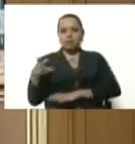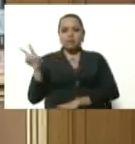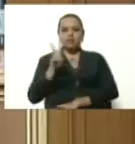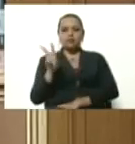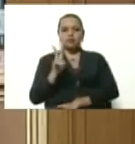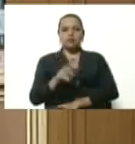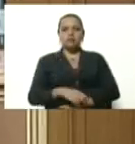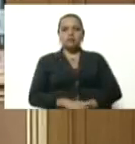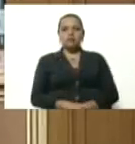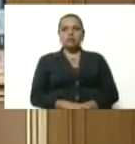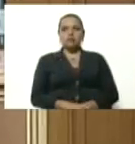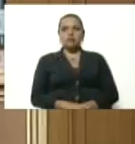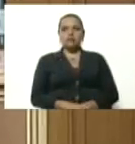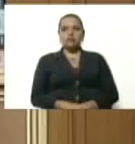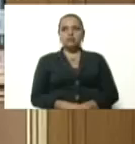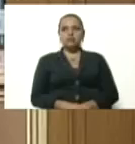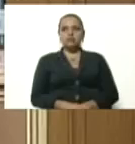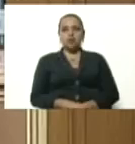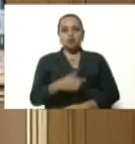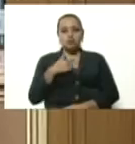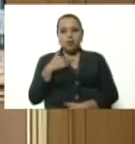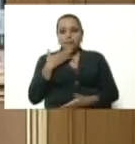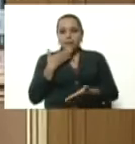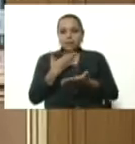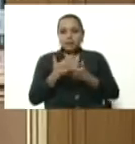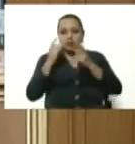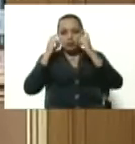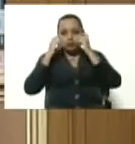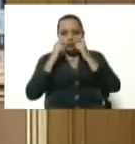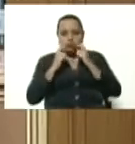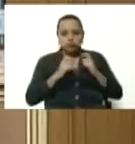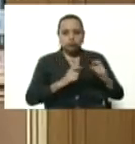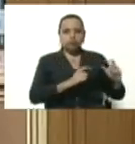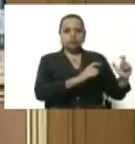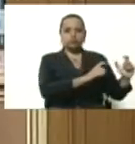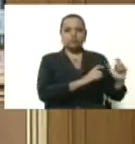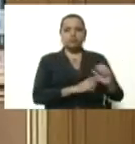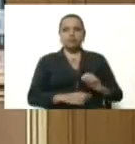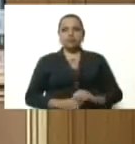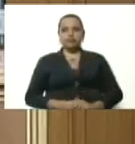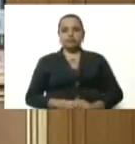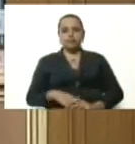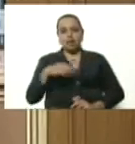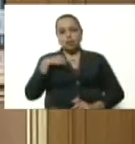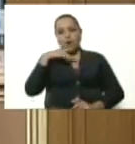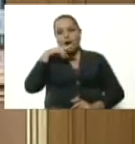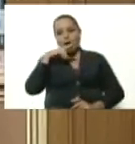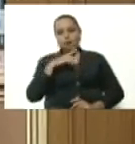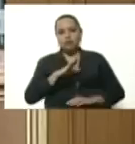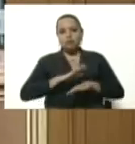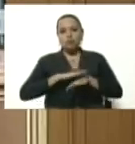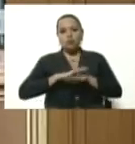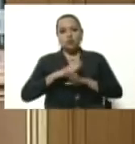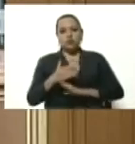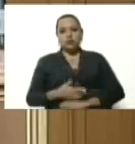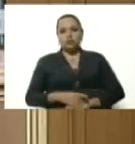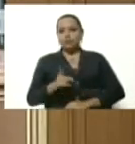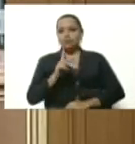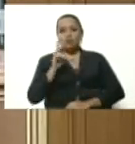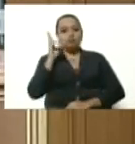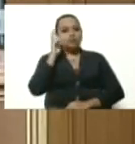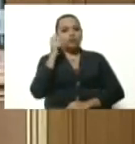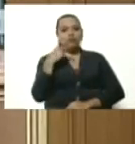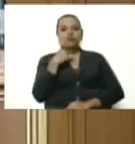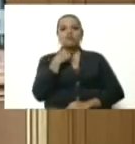patria. Voy a pedirles permiso para retirarme el tapaboca mientras hablo, porque no fluye bien